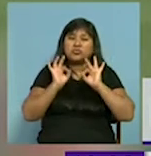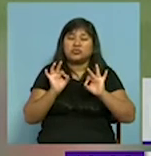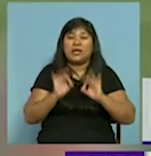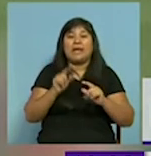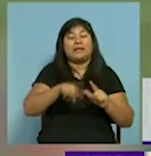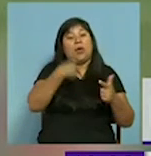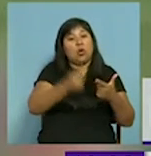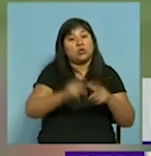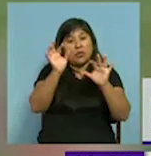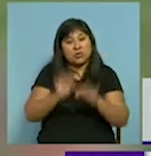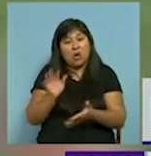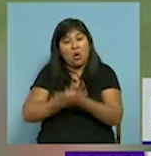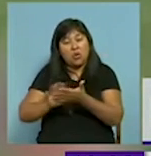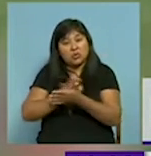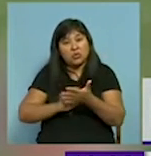trabajo